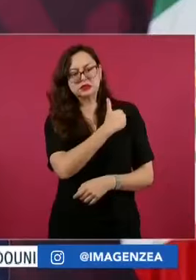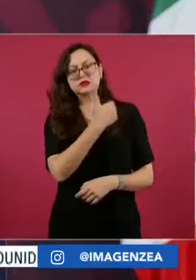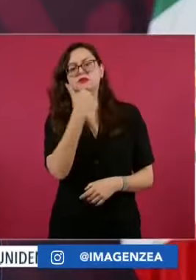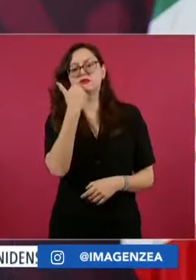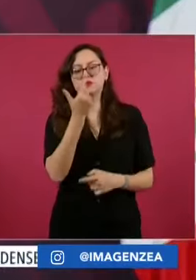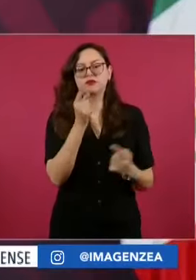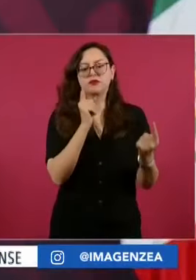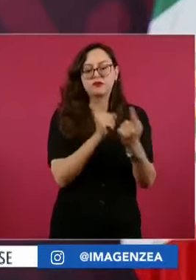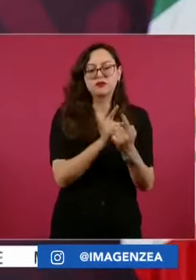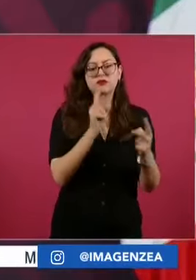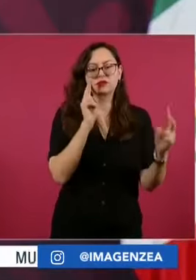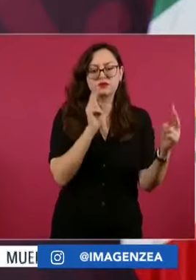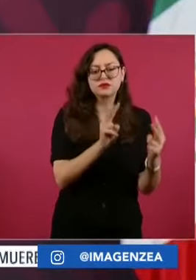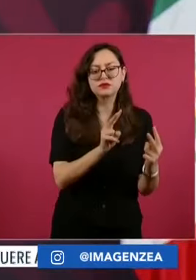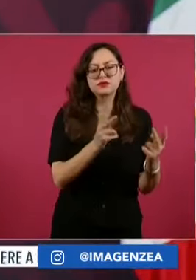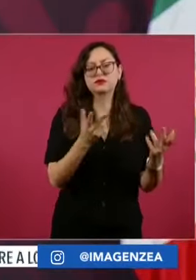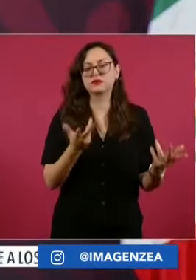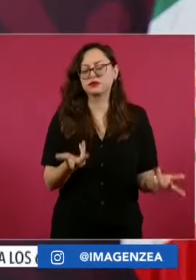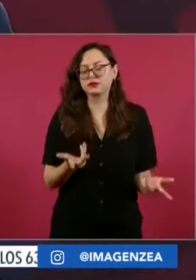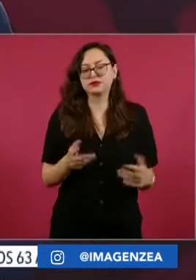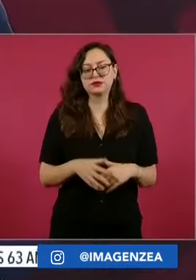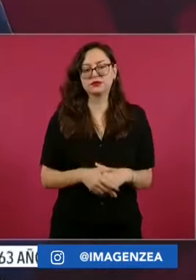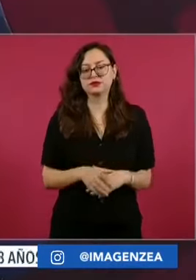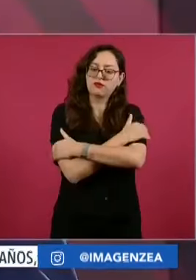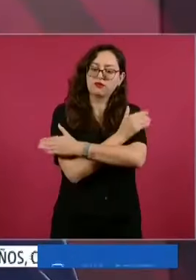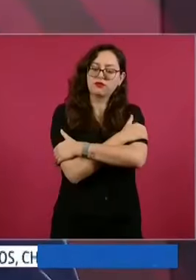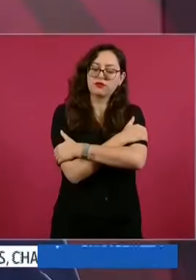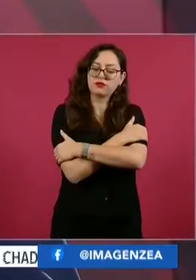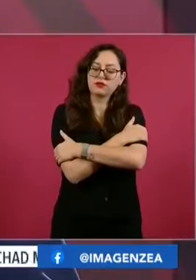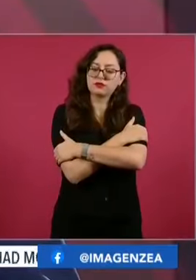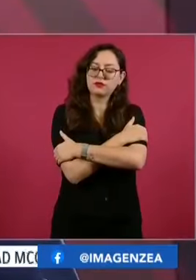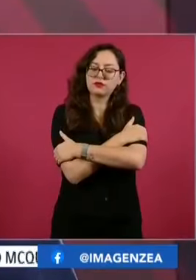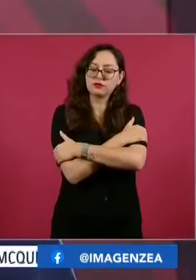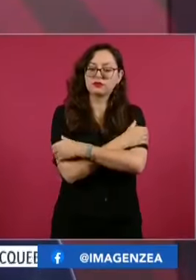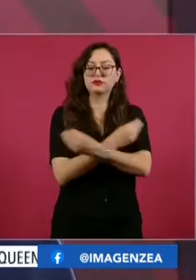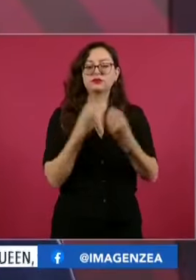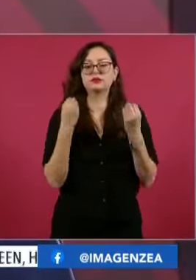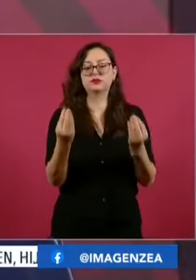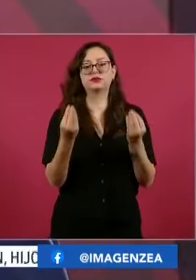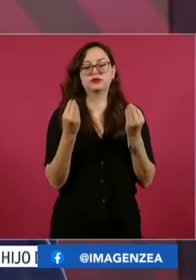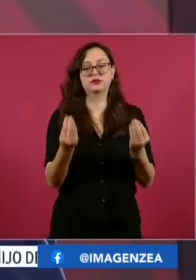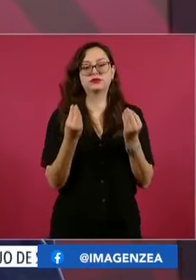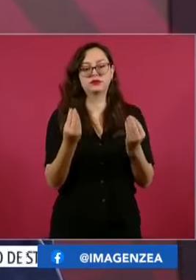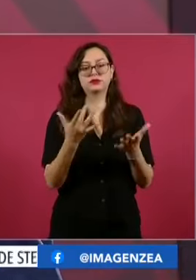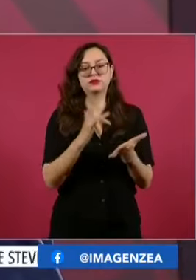estoy muy, muy agradecido con ellos, agradecerles mucho